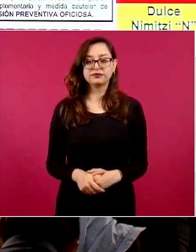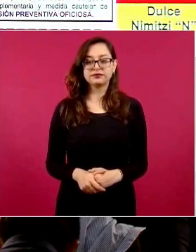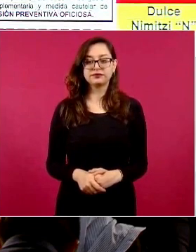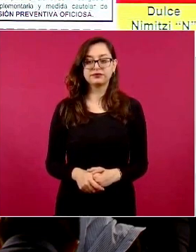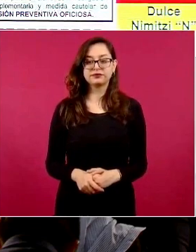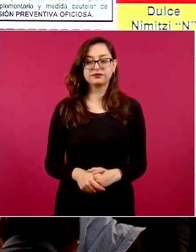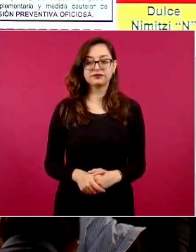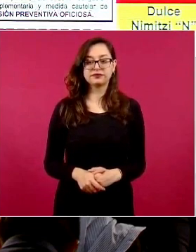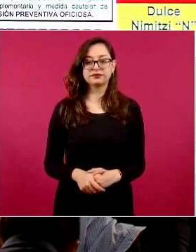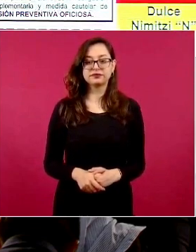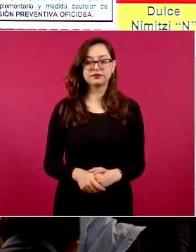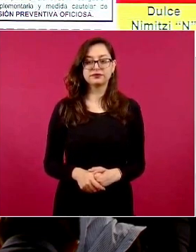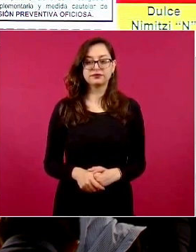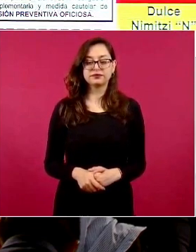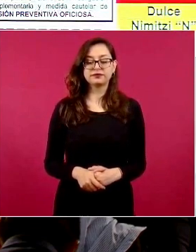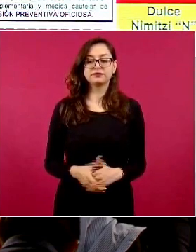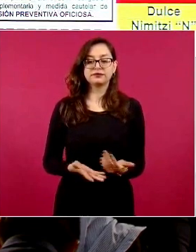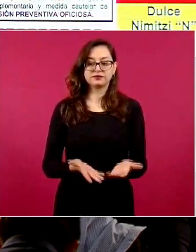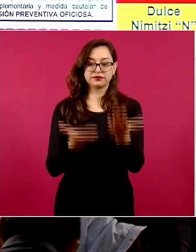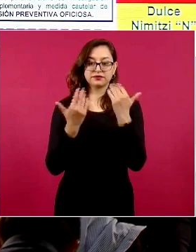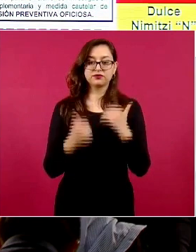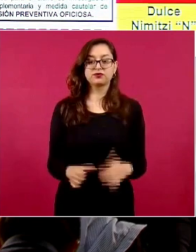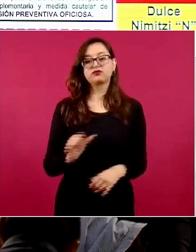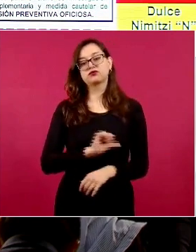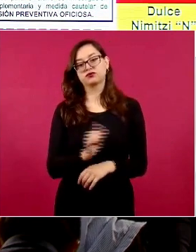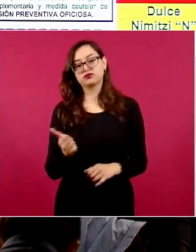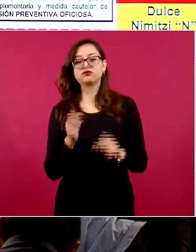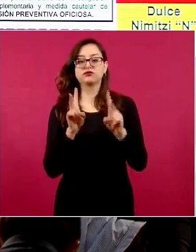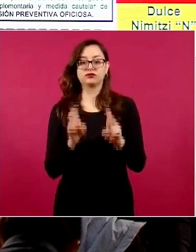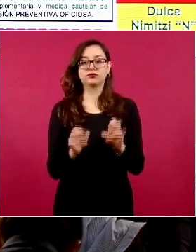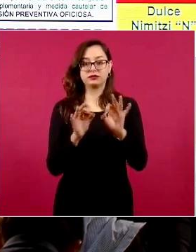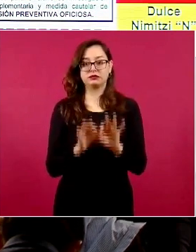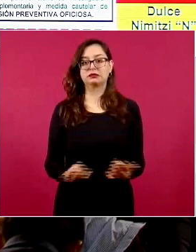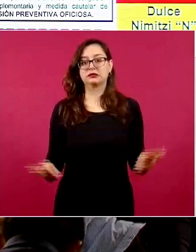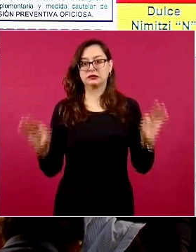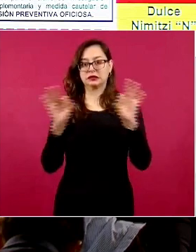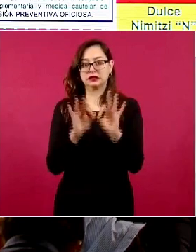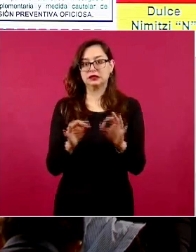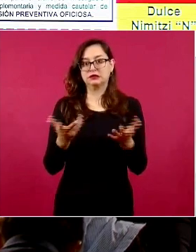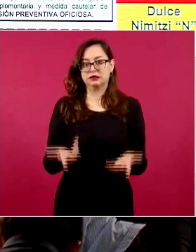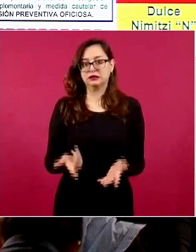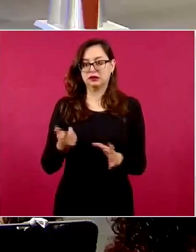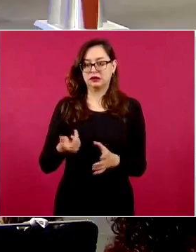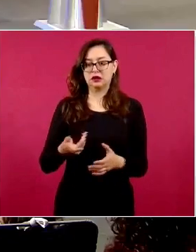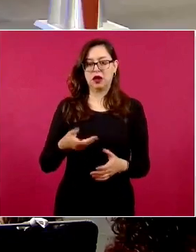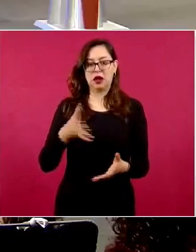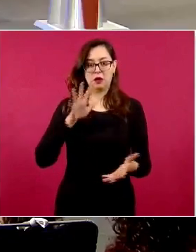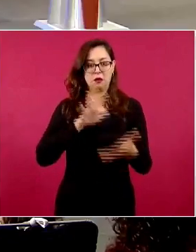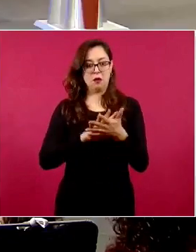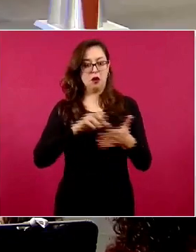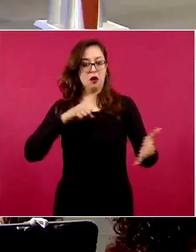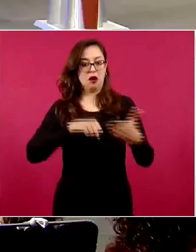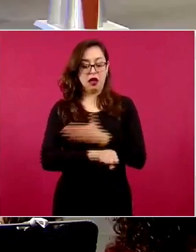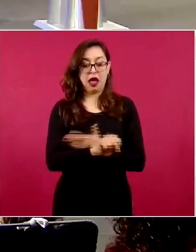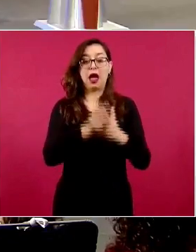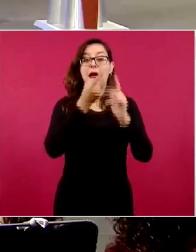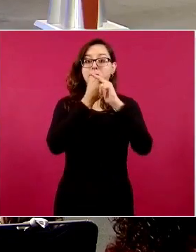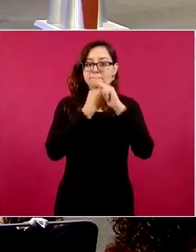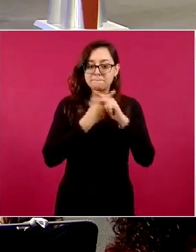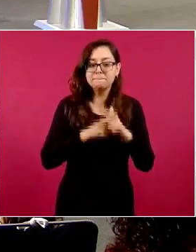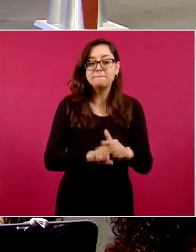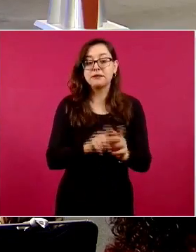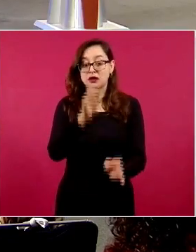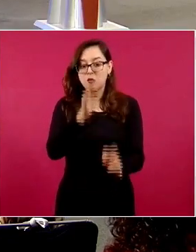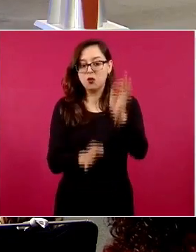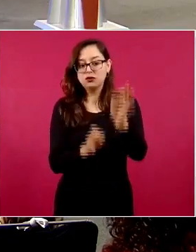También informar de vinculaciones relevantes, que es la otra parte importante después de que una persona es detenida y